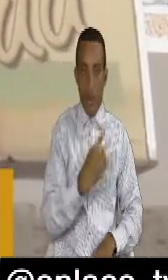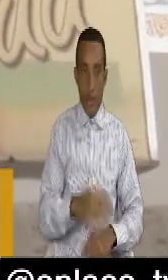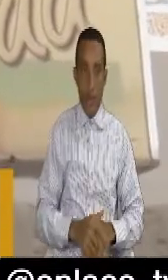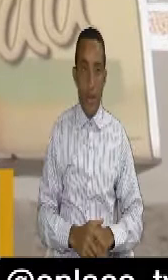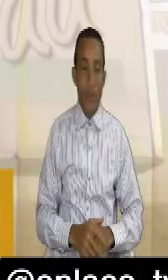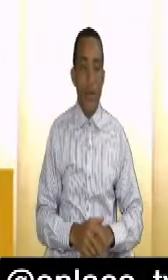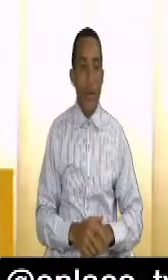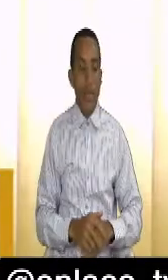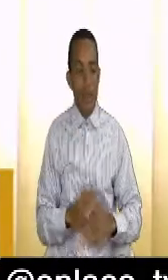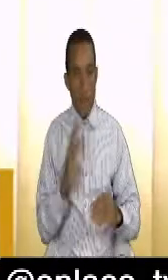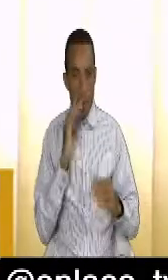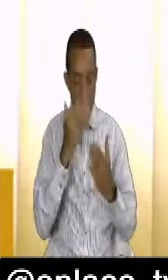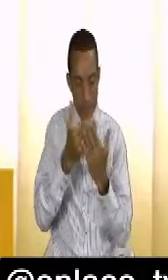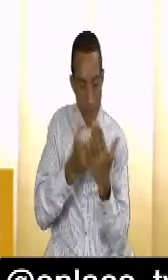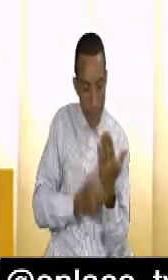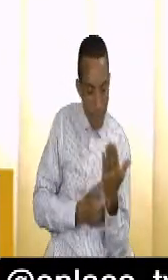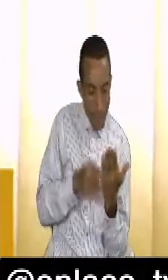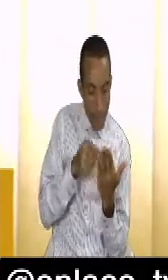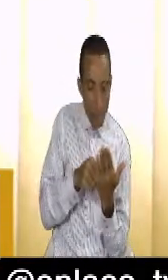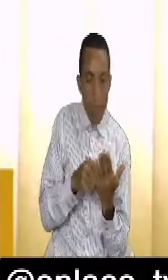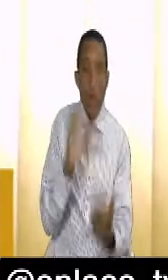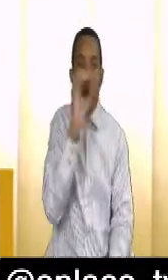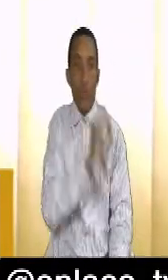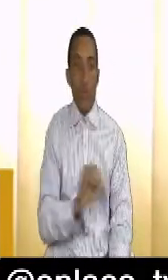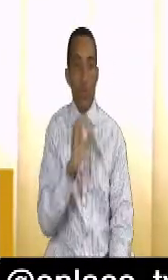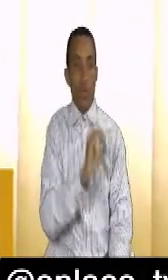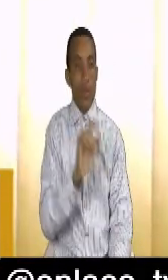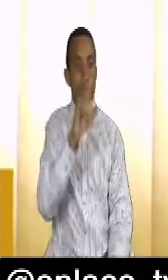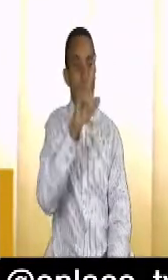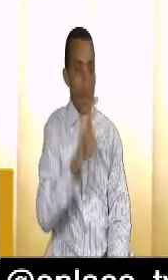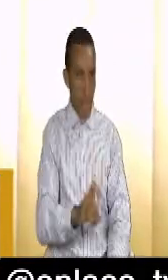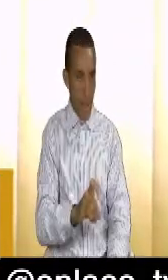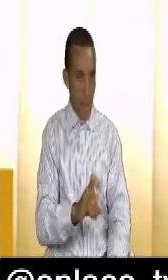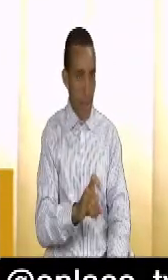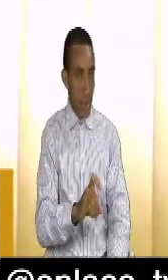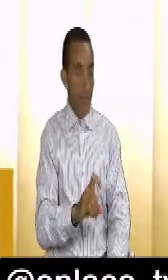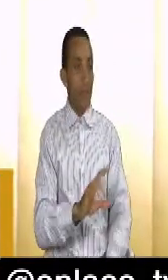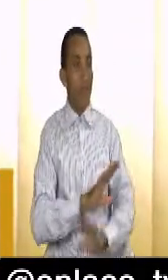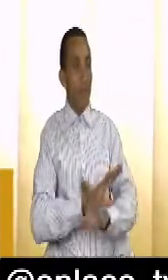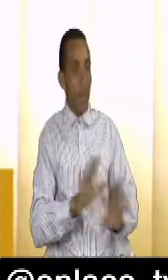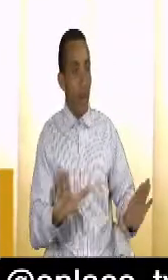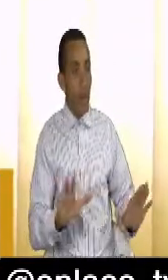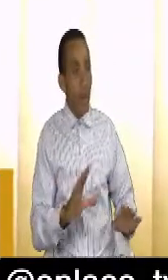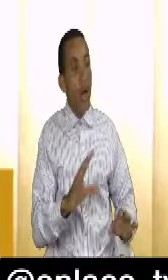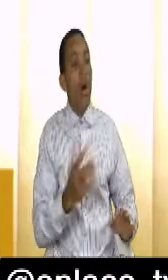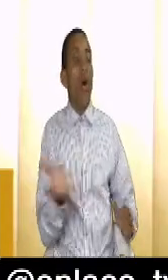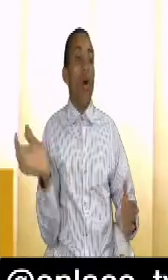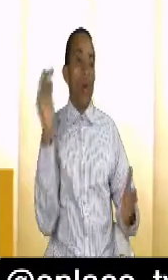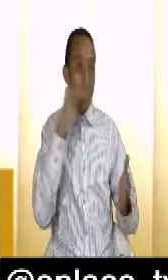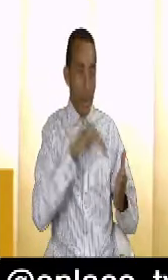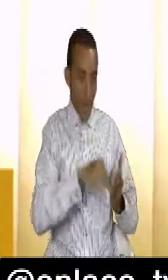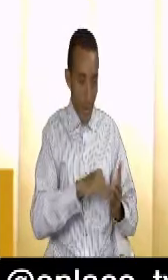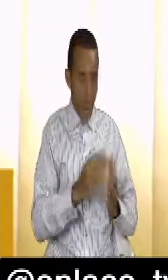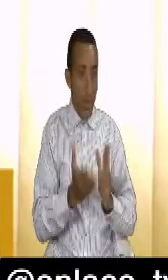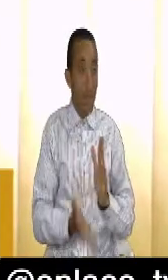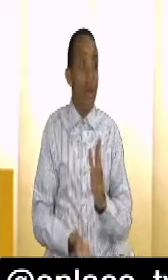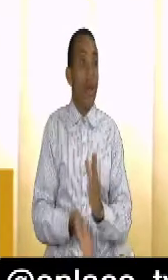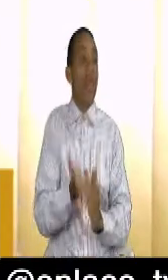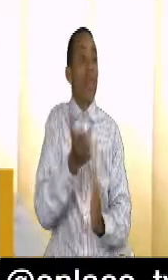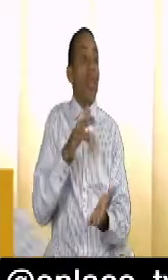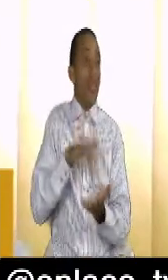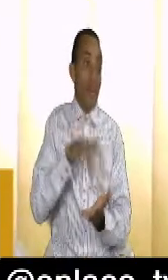reviso, exactamente en el mes de octubre, el 6 de octubre, depurar otra cartera que se estaba debiendo